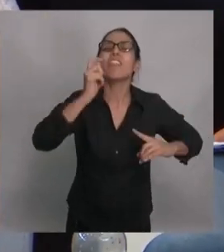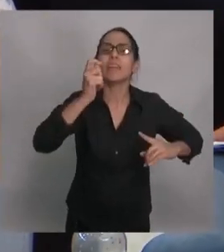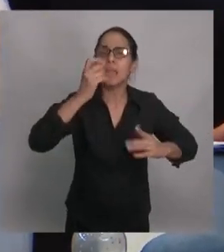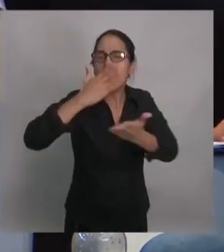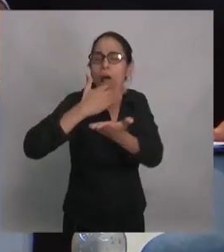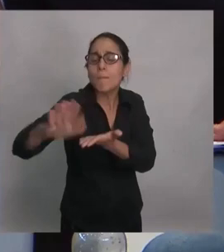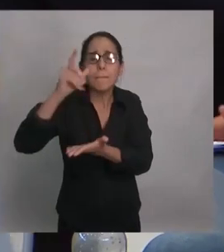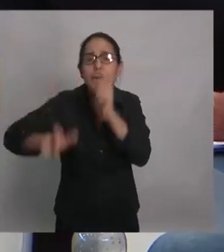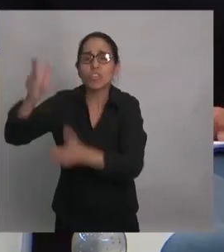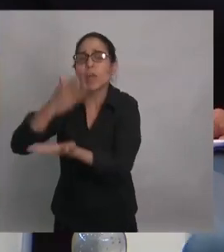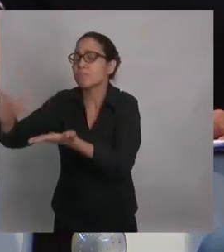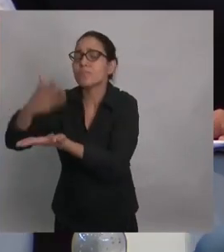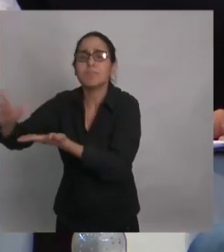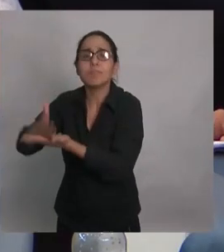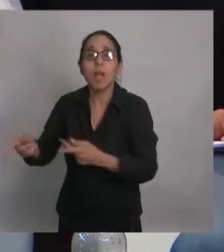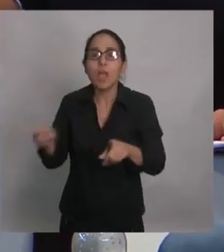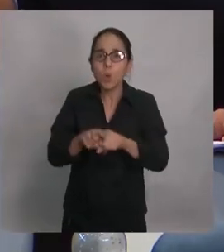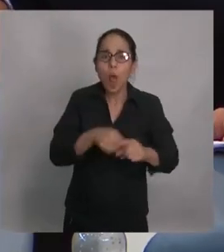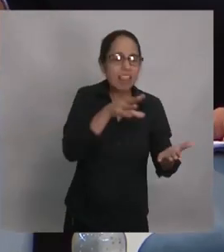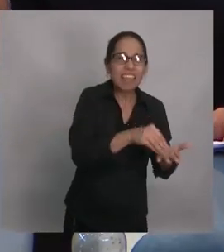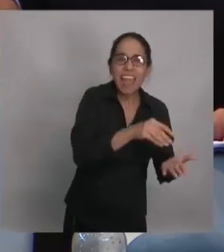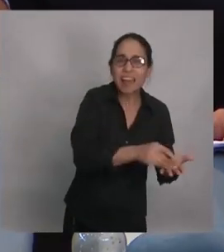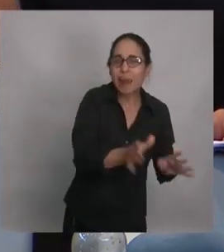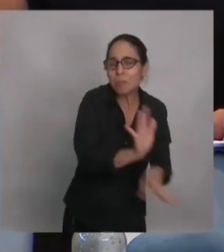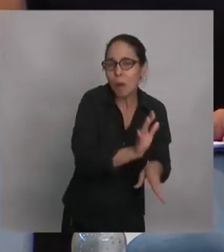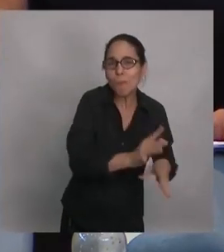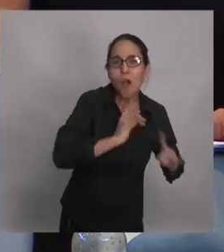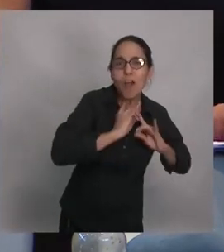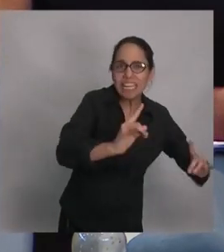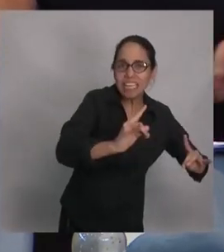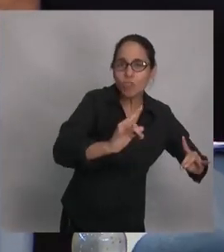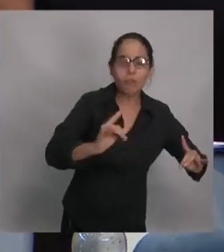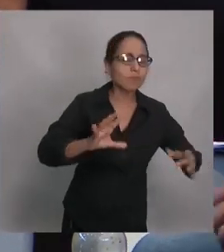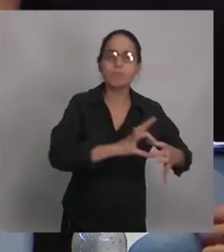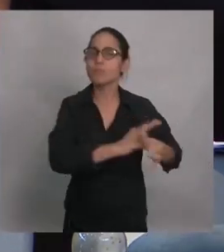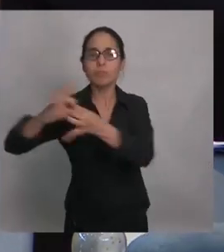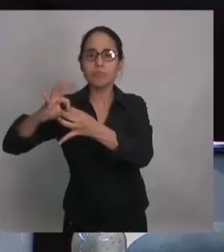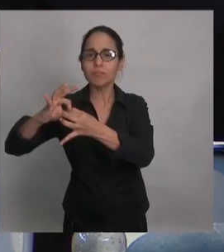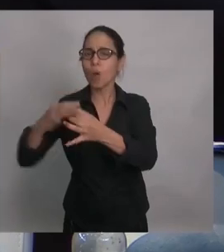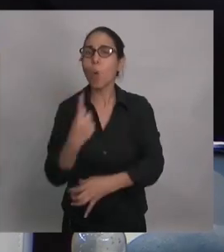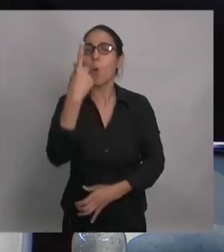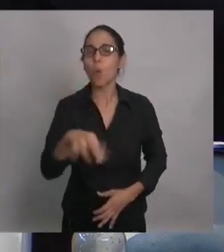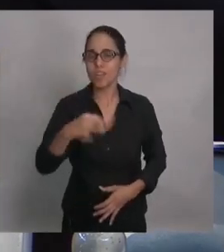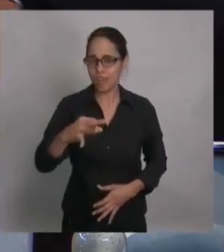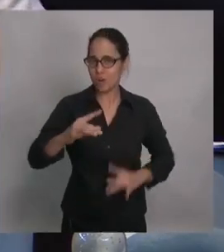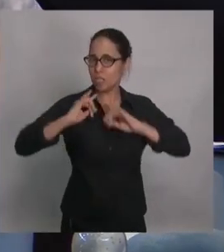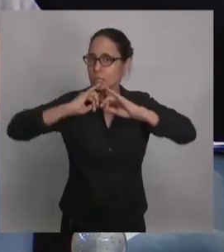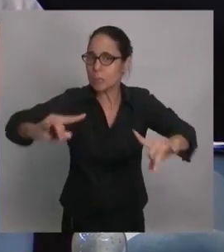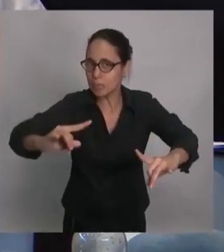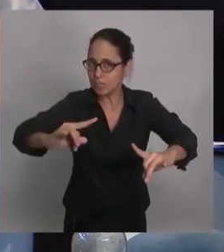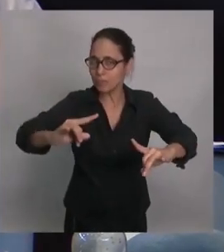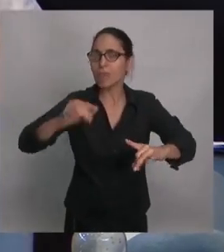es un solo grito. Y eso se sintetiza en las políticas que más